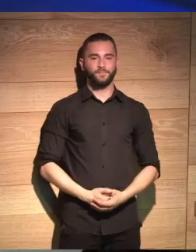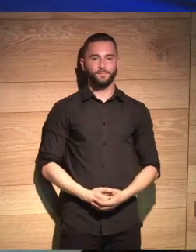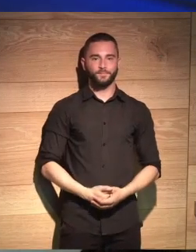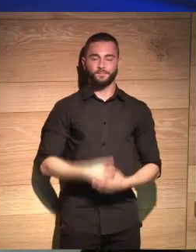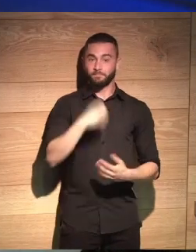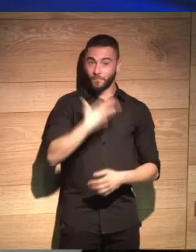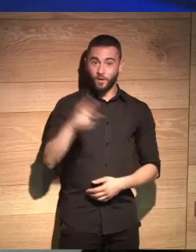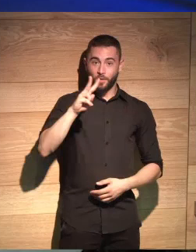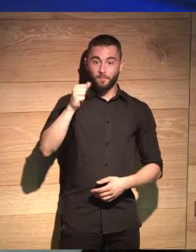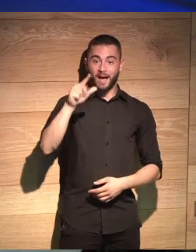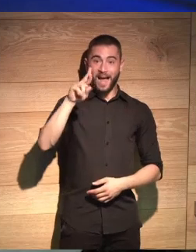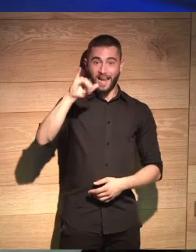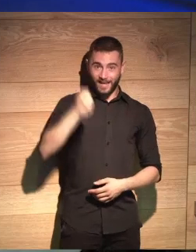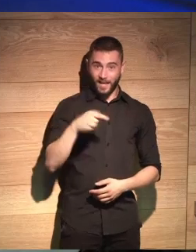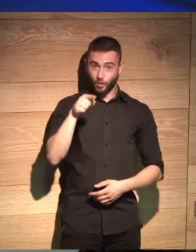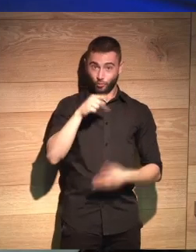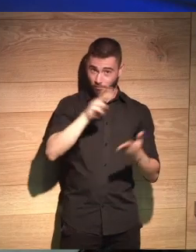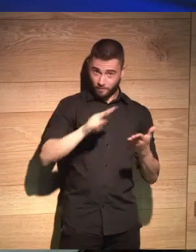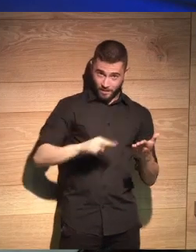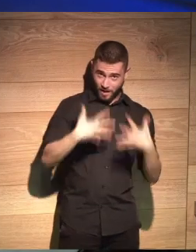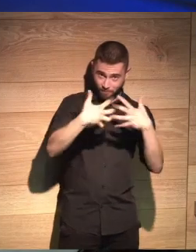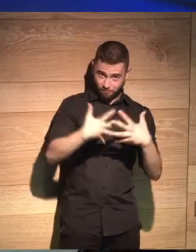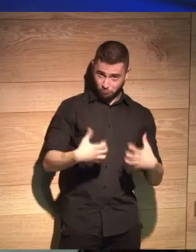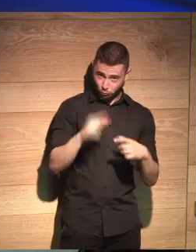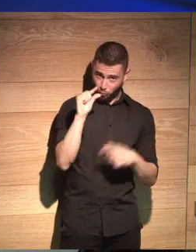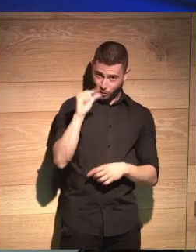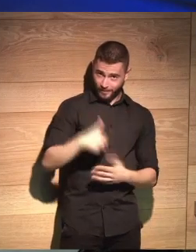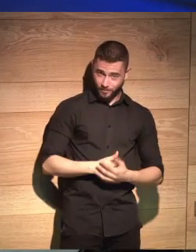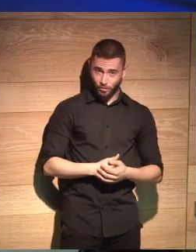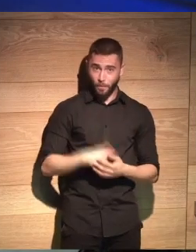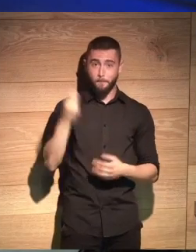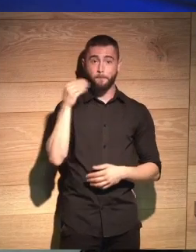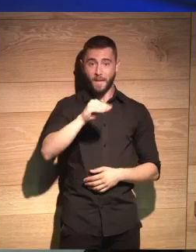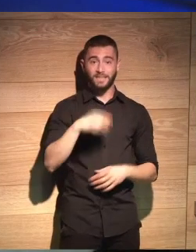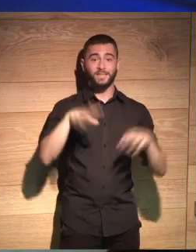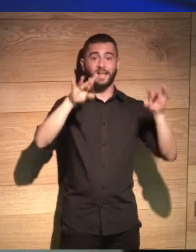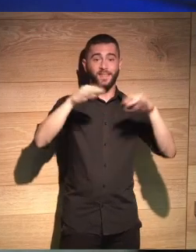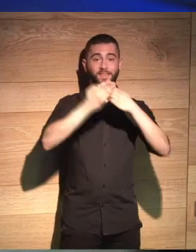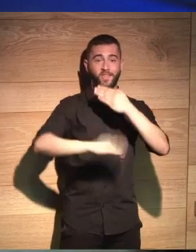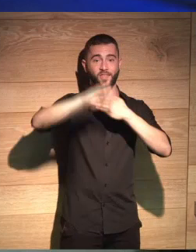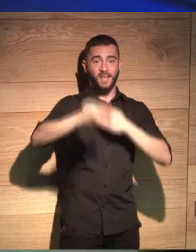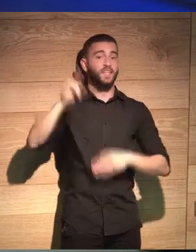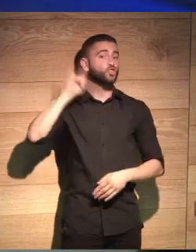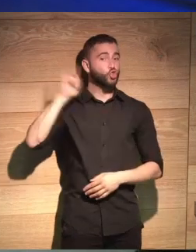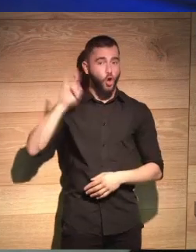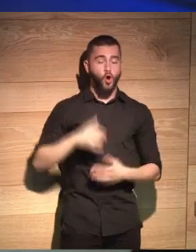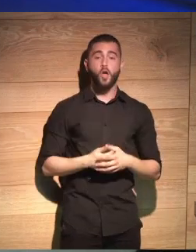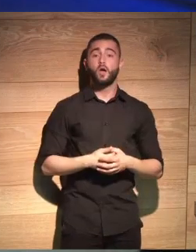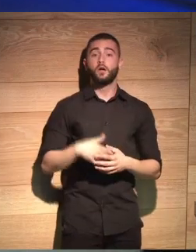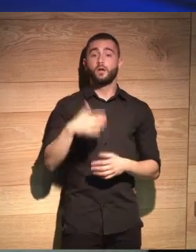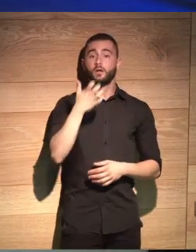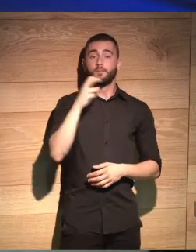Bueno, Valeria, nos vas a leer un trocito más de Desierto Sonoro y bueno, cuando